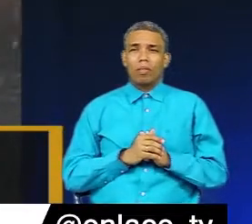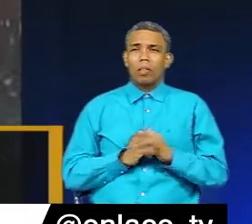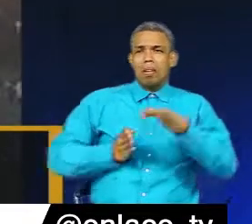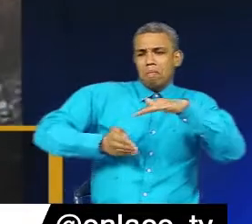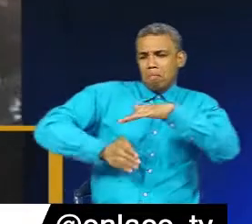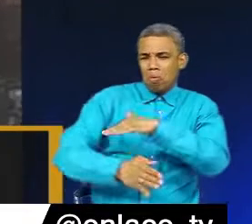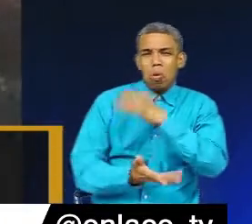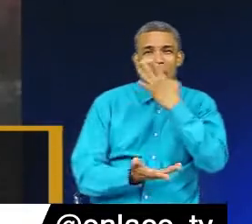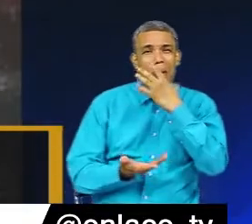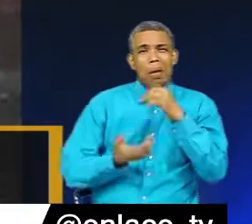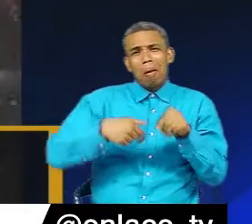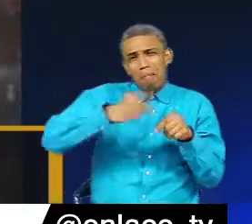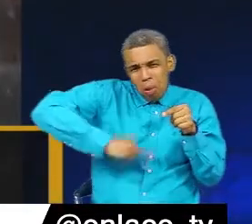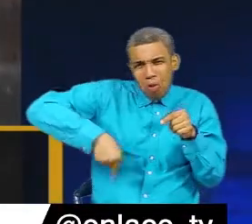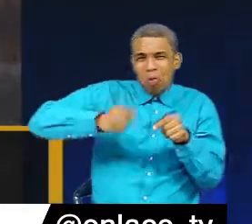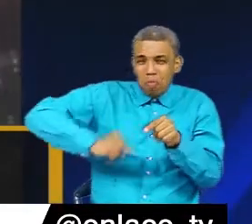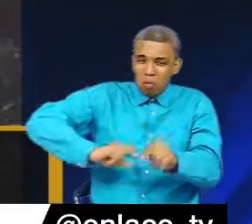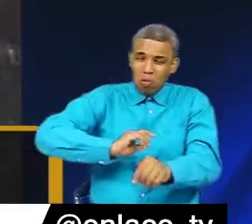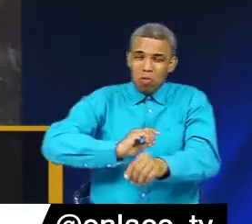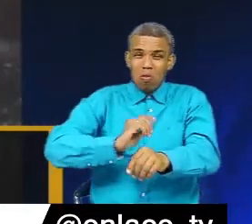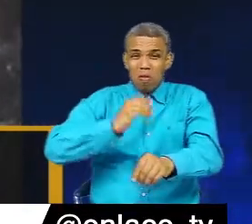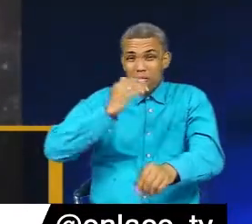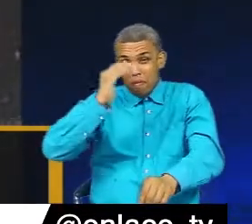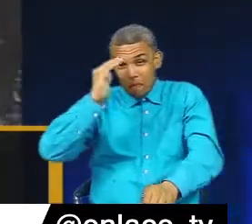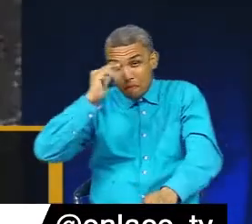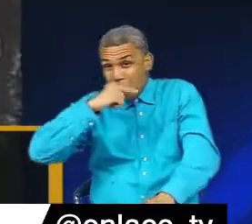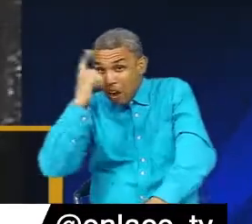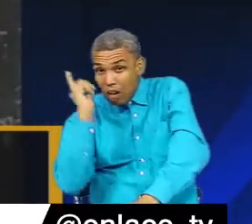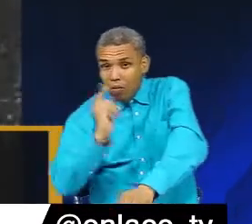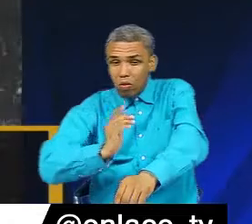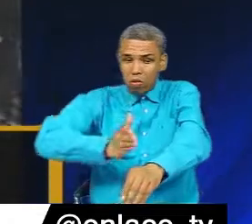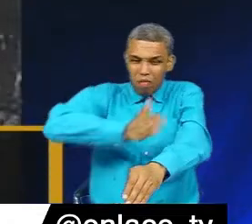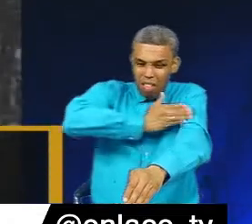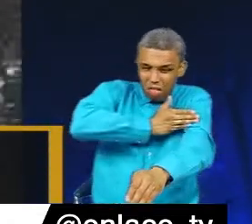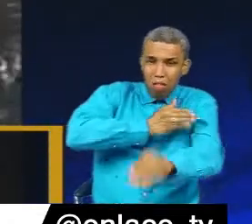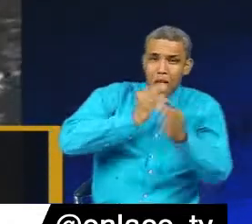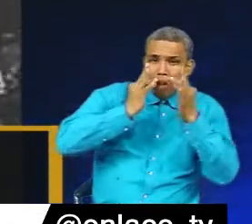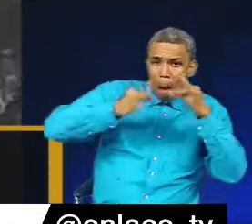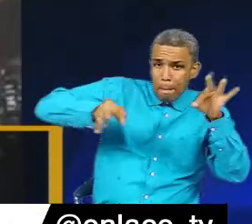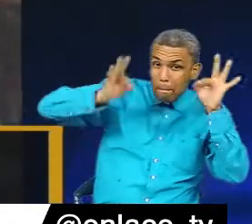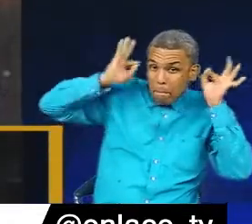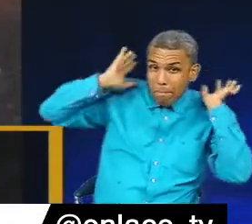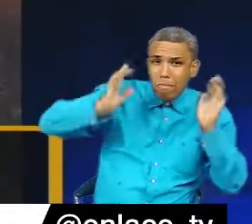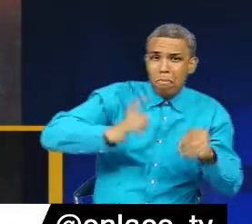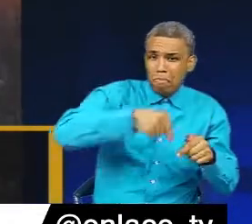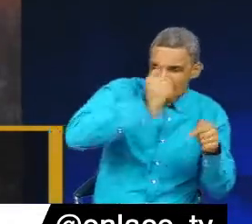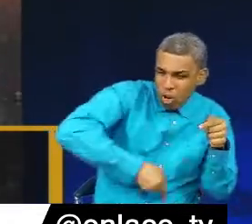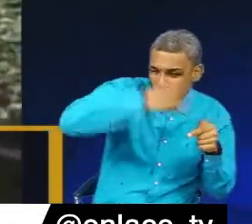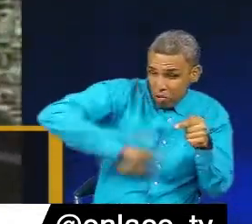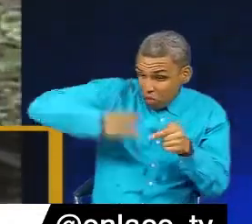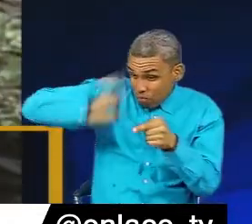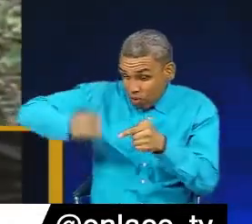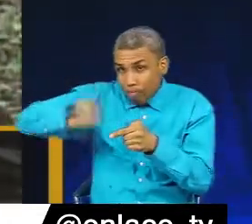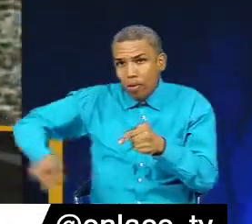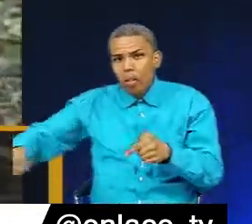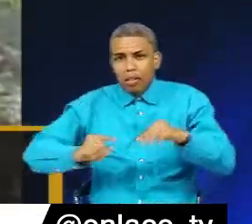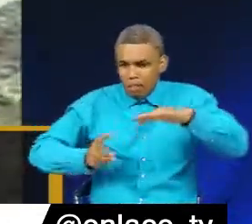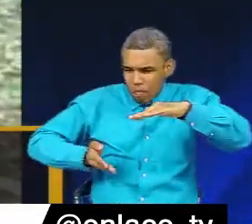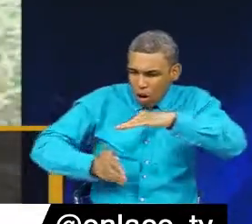mojarras, moncholos, blanquillos, golosas, bocachicos, mayupas, entre otros, han muerto por cuenta de la emergencia que se presenta en la quebrada